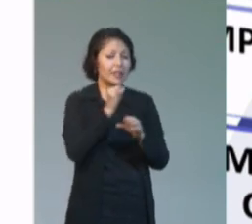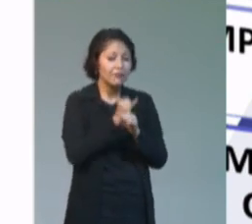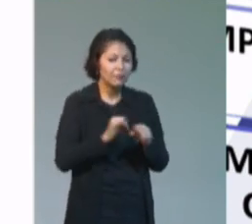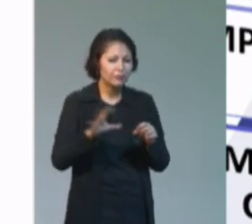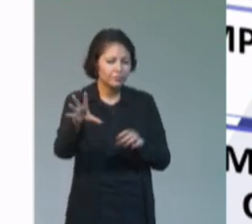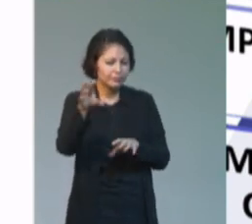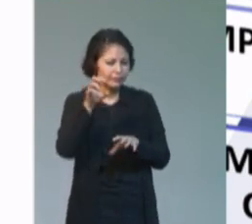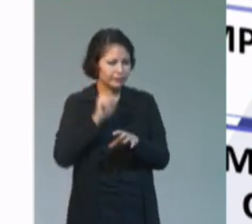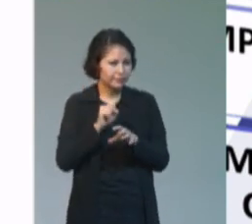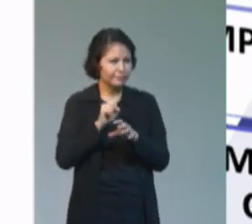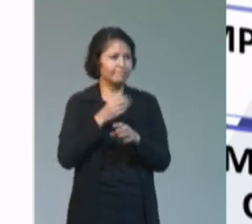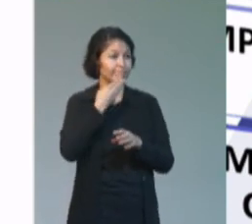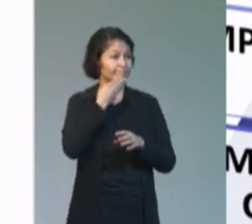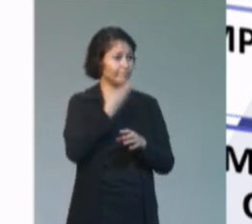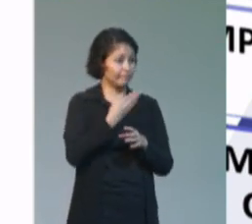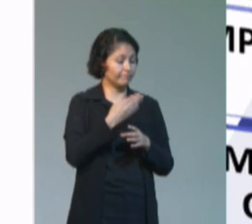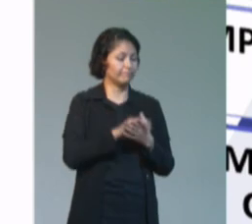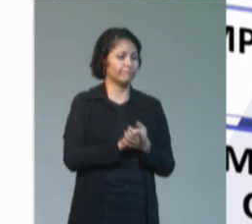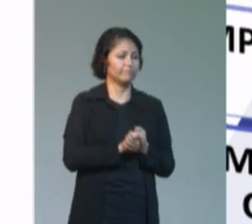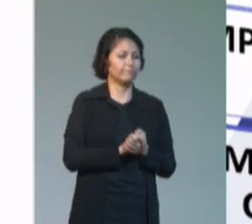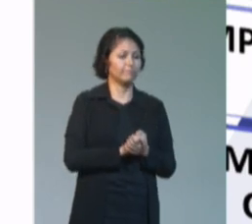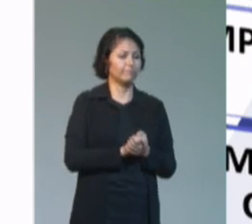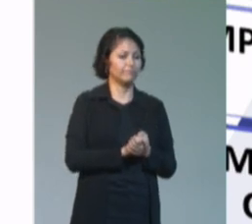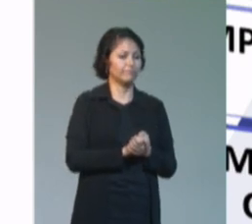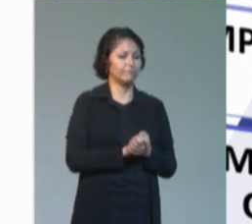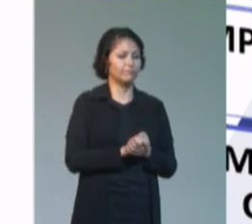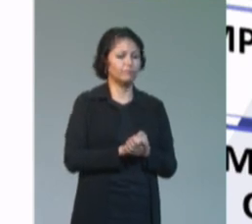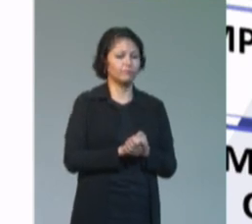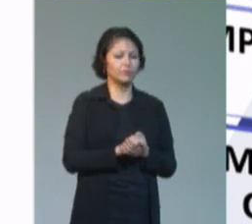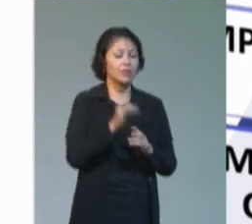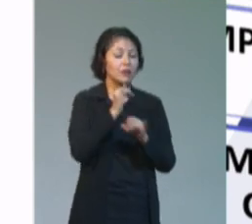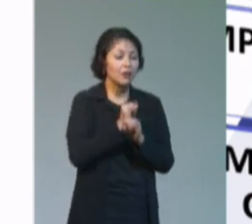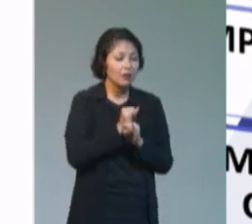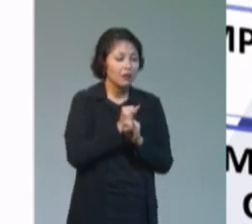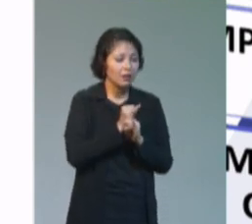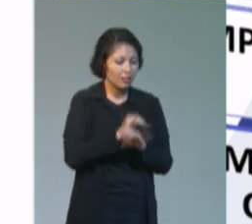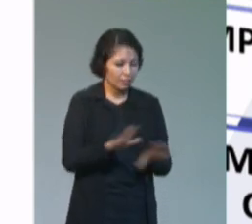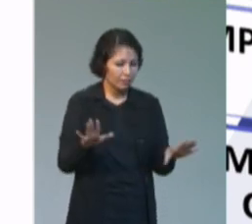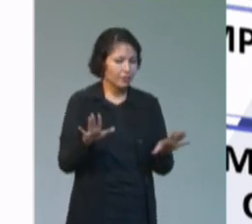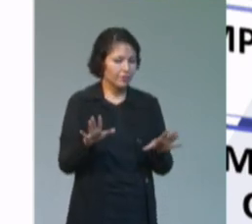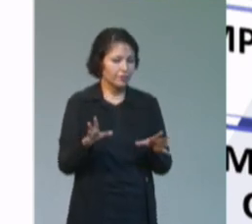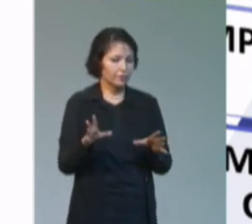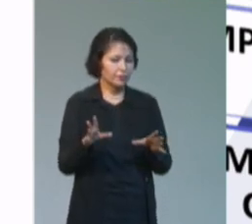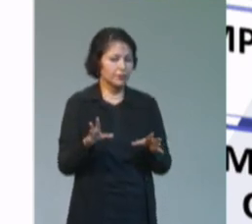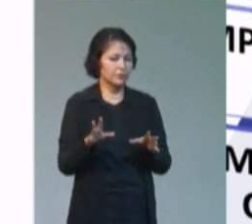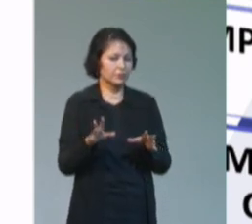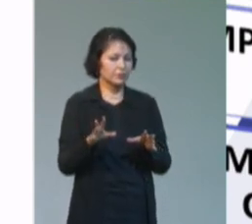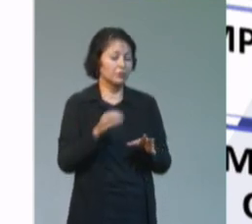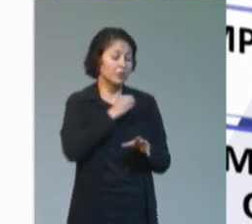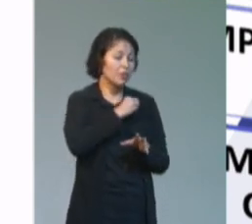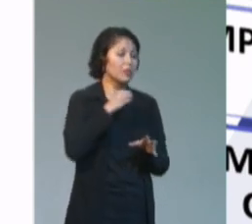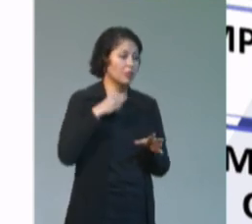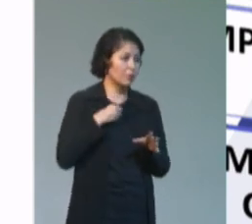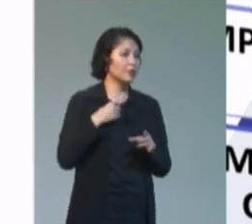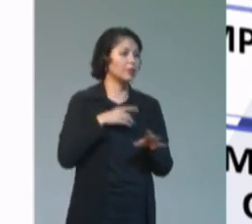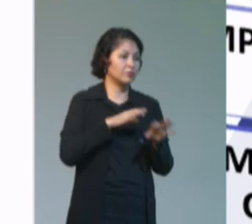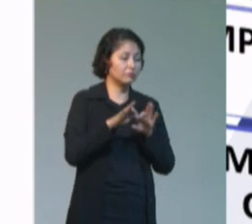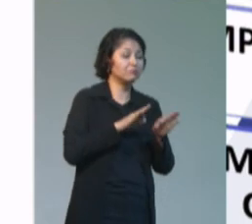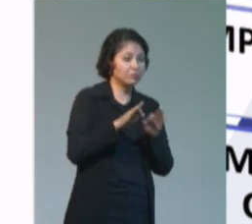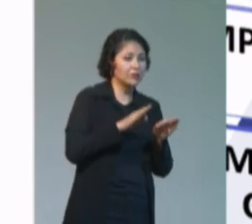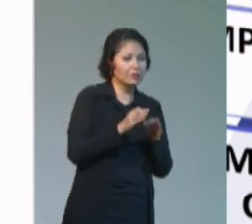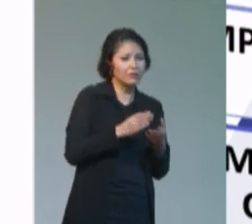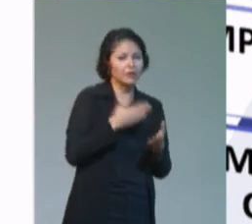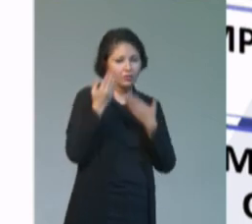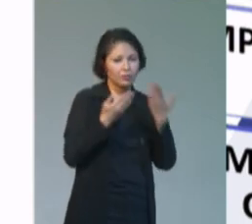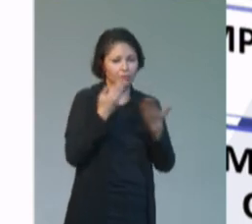adecuada al proyecto de investigación y el proyecto educativo que está llevando a cabo otra tener una competencia de hecho